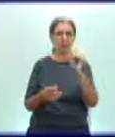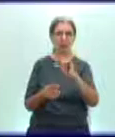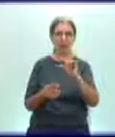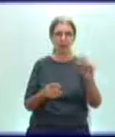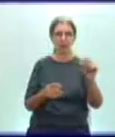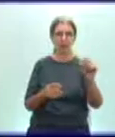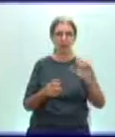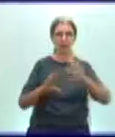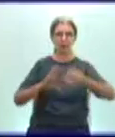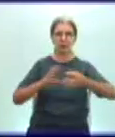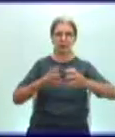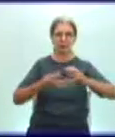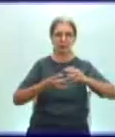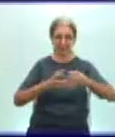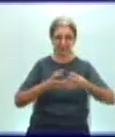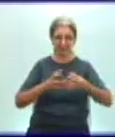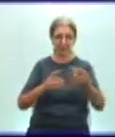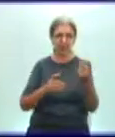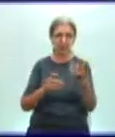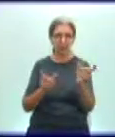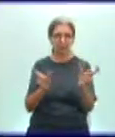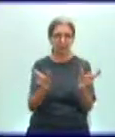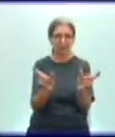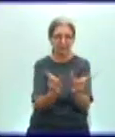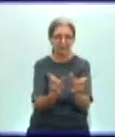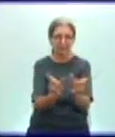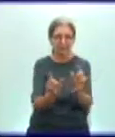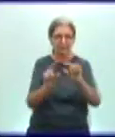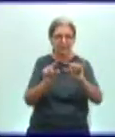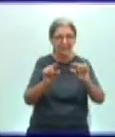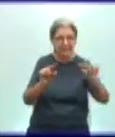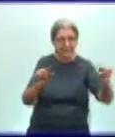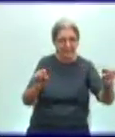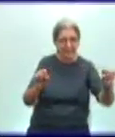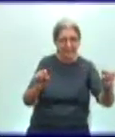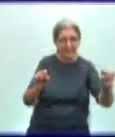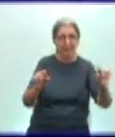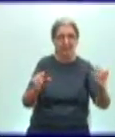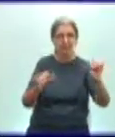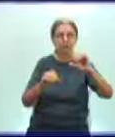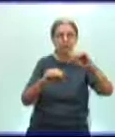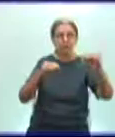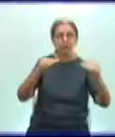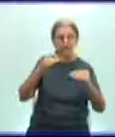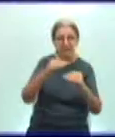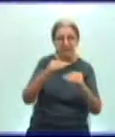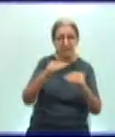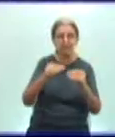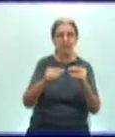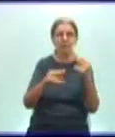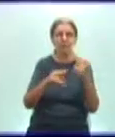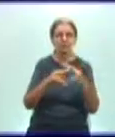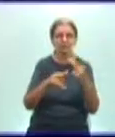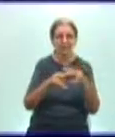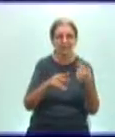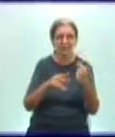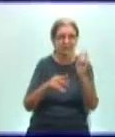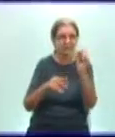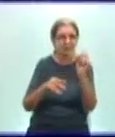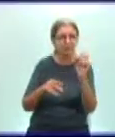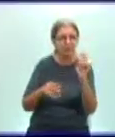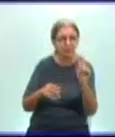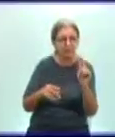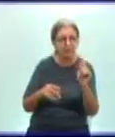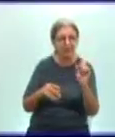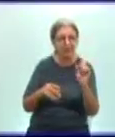compuesta, integrada por dos oraciones gramaticales, compuesta por subordinación sustantiva. La primera oración es una